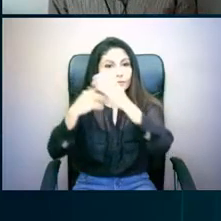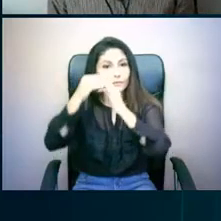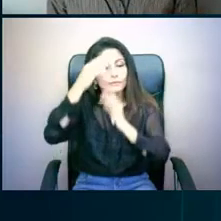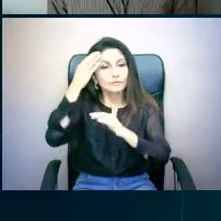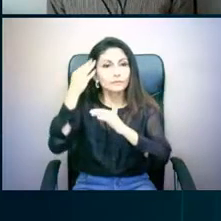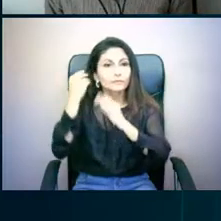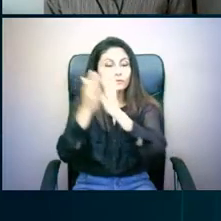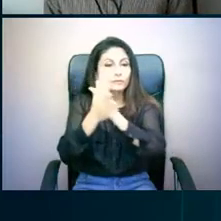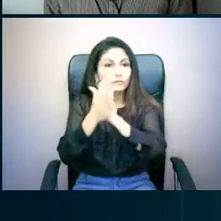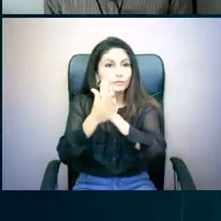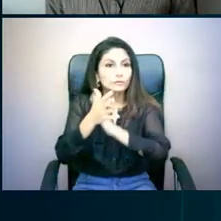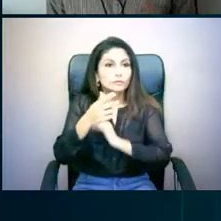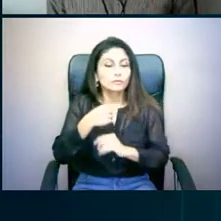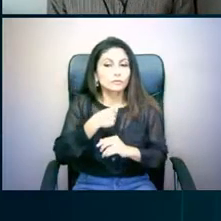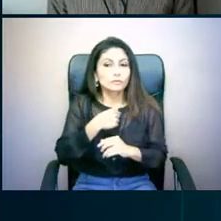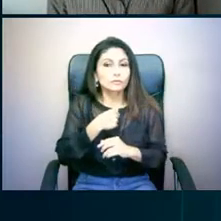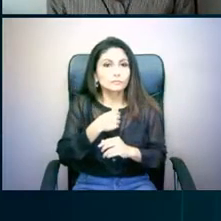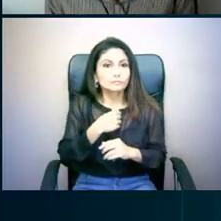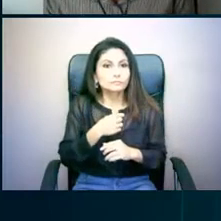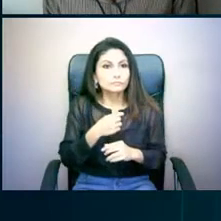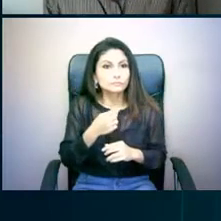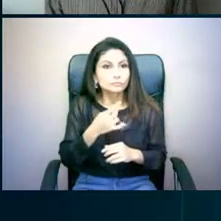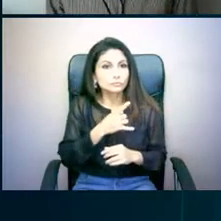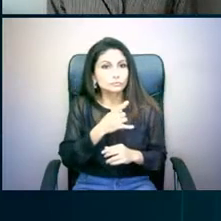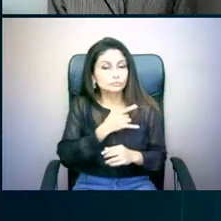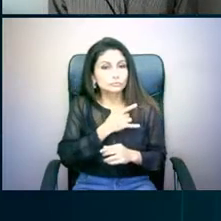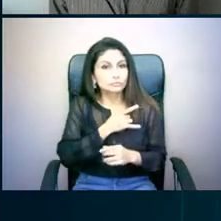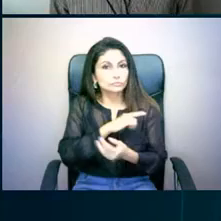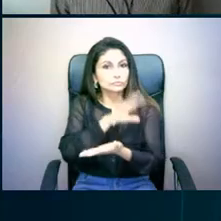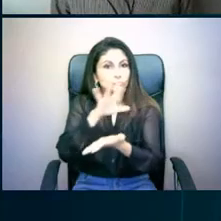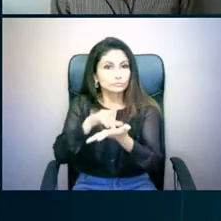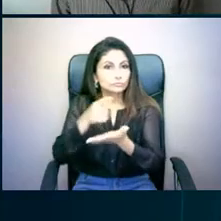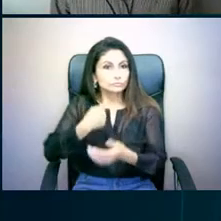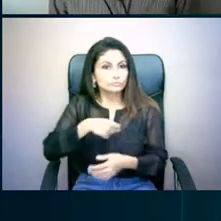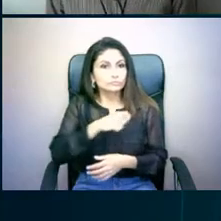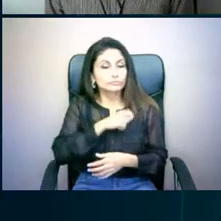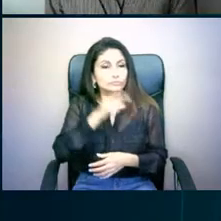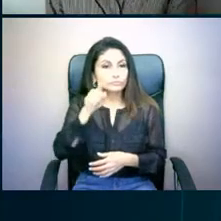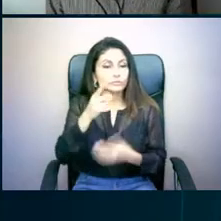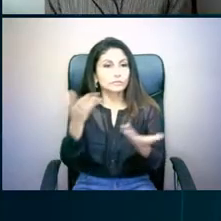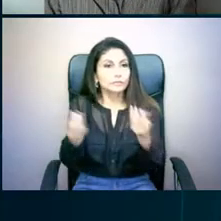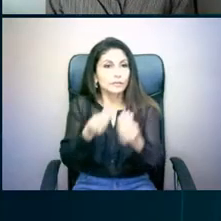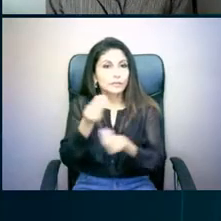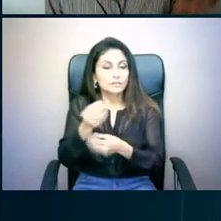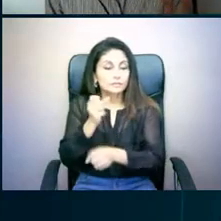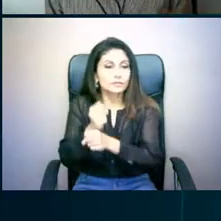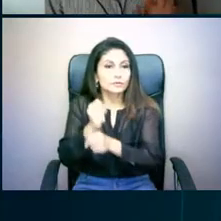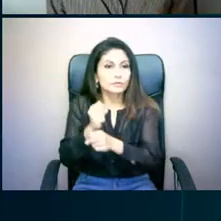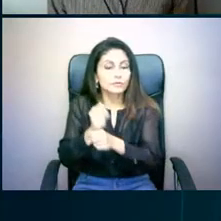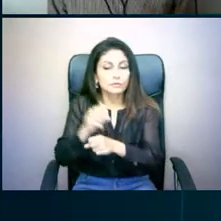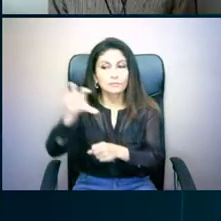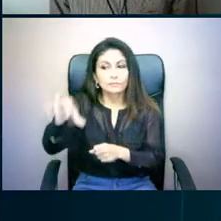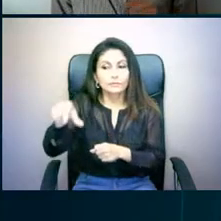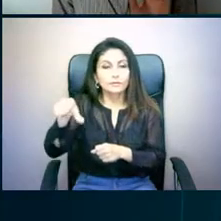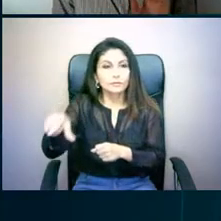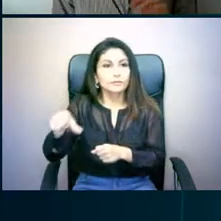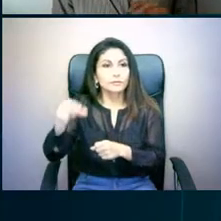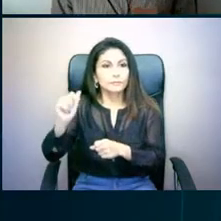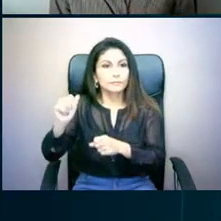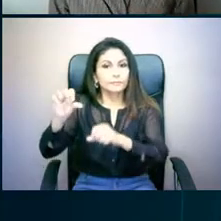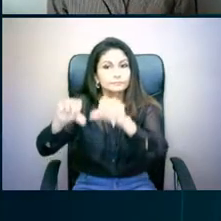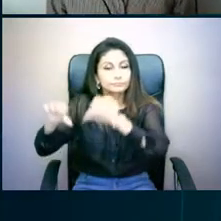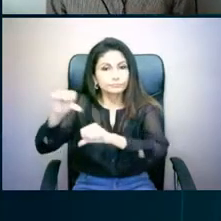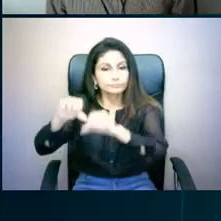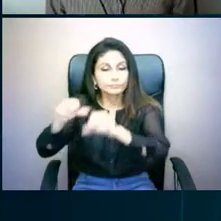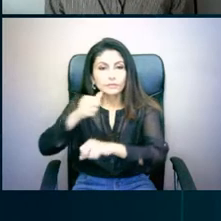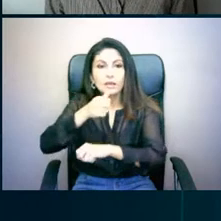en la Universidad pues Rovira i Virgili, que es en España. Entonces se trabajó en base a la planta de tratamientos de aguas residuales de